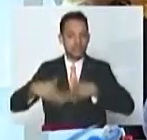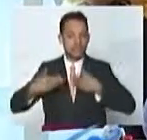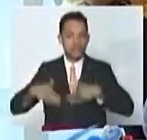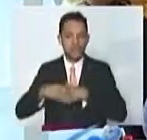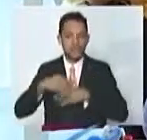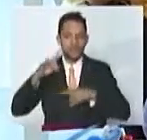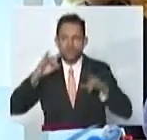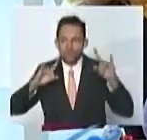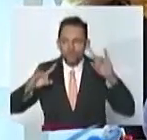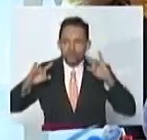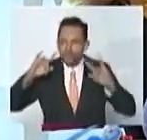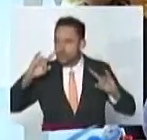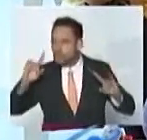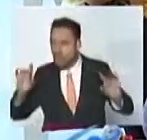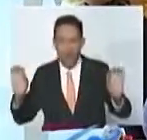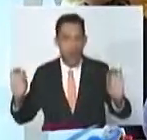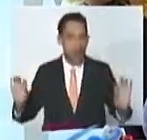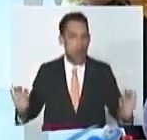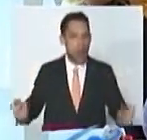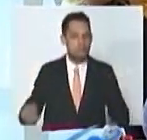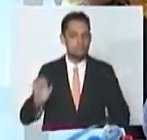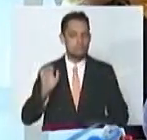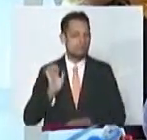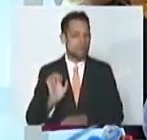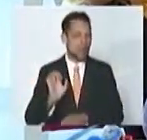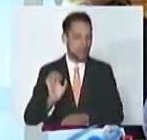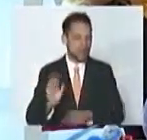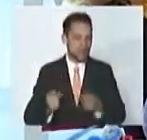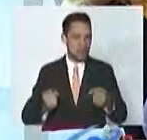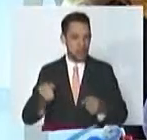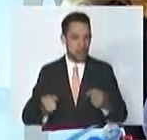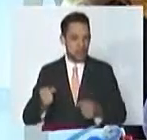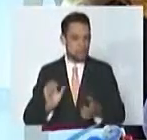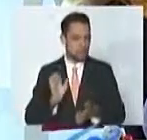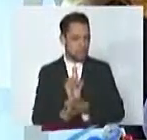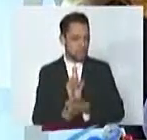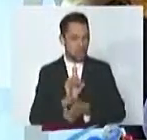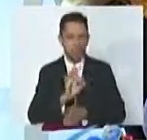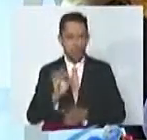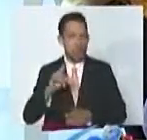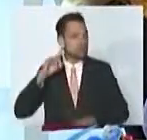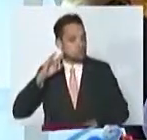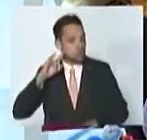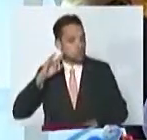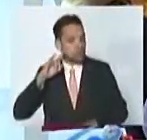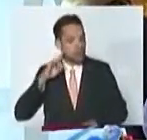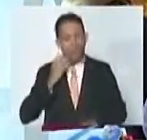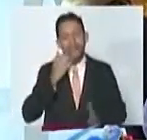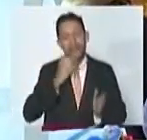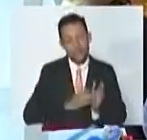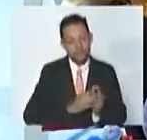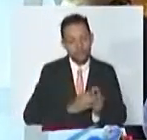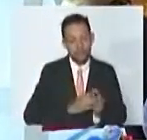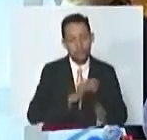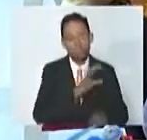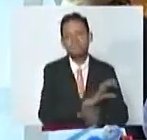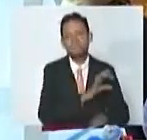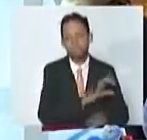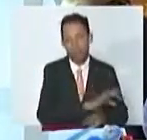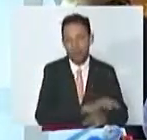de sonidos agudos o graves. Pero entonces hay también